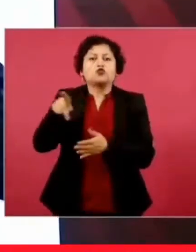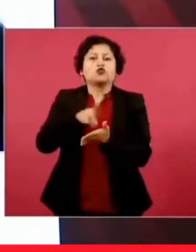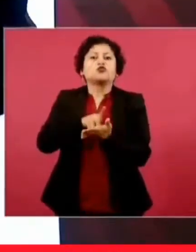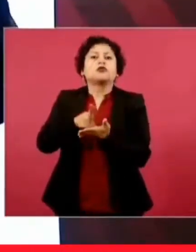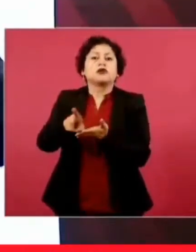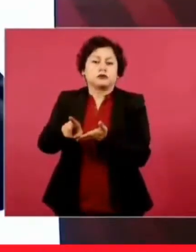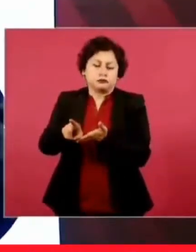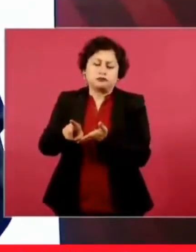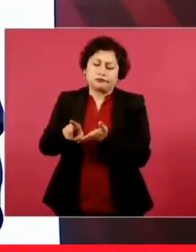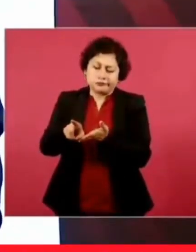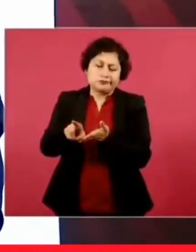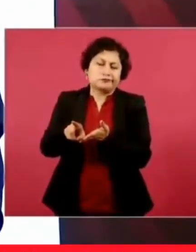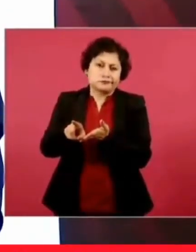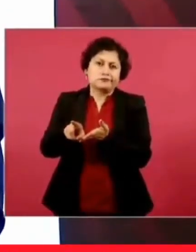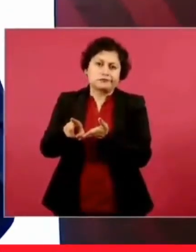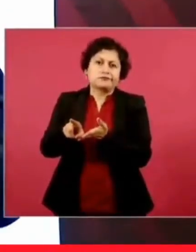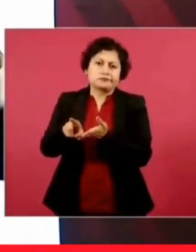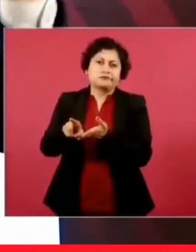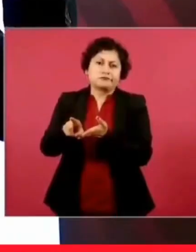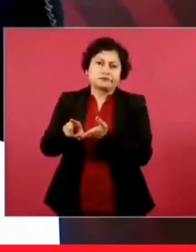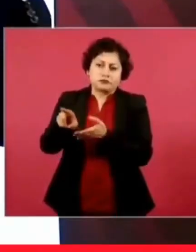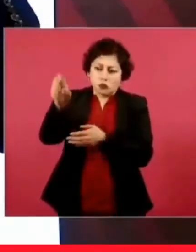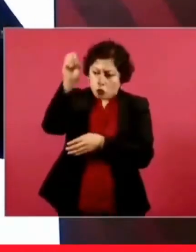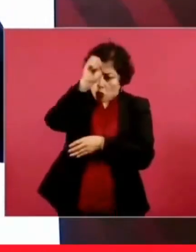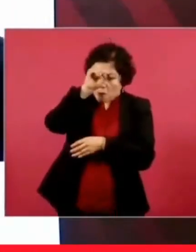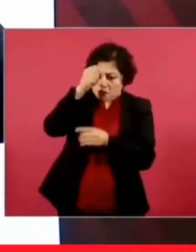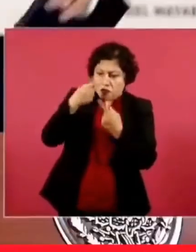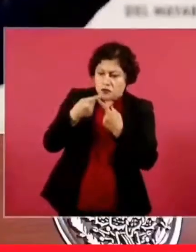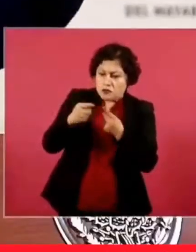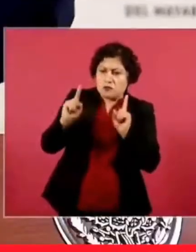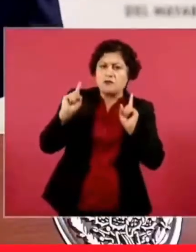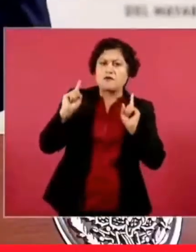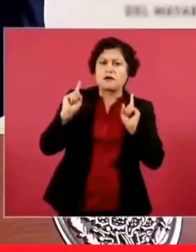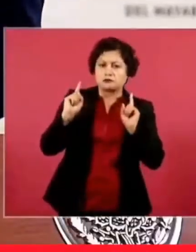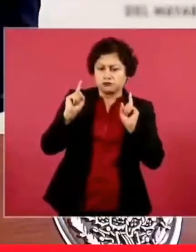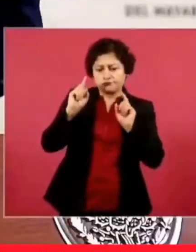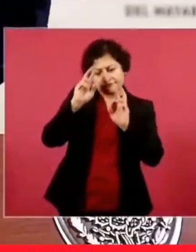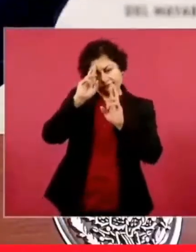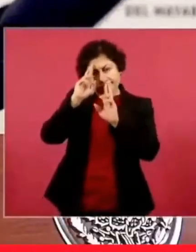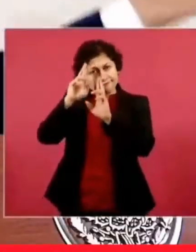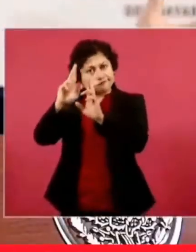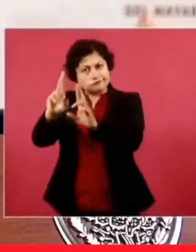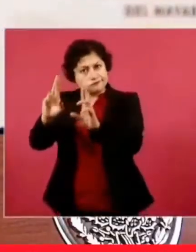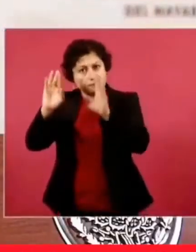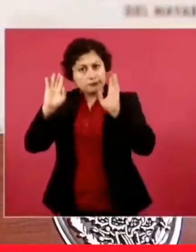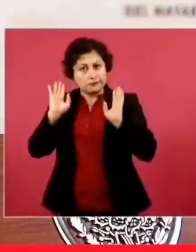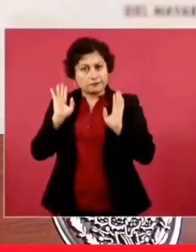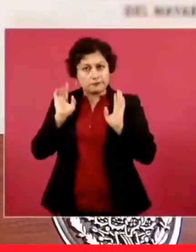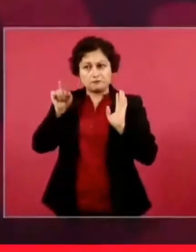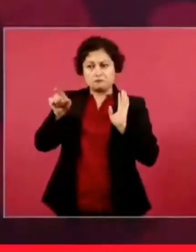tenemos que garantizar el derecho a disentir y la libertad por encima de todo.